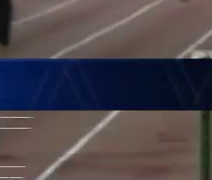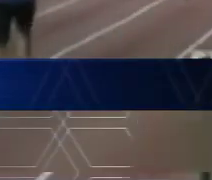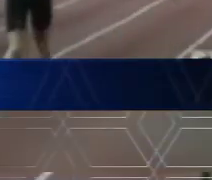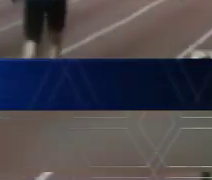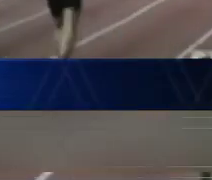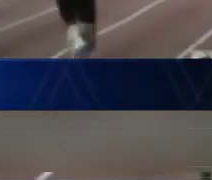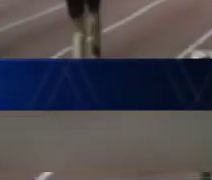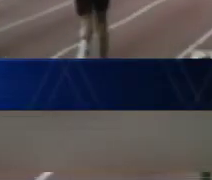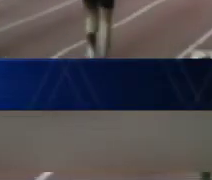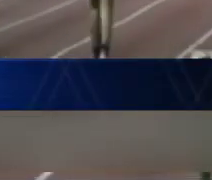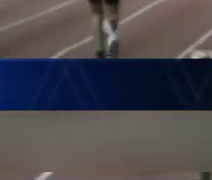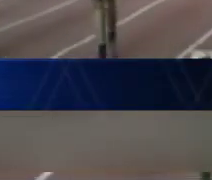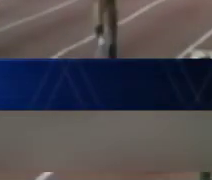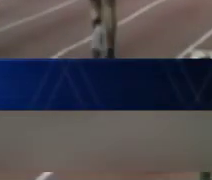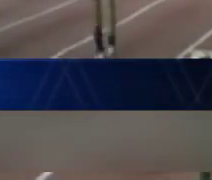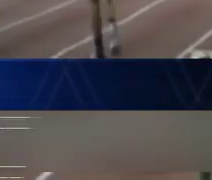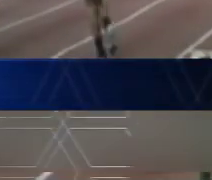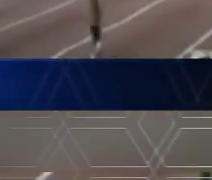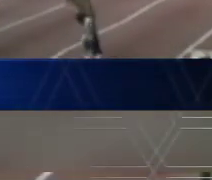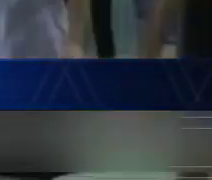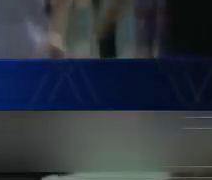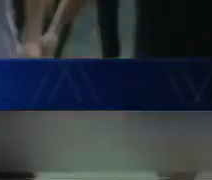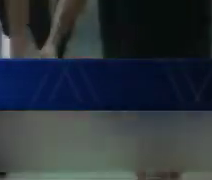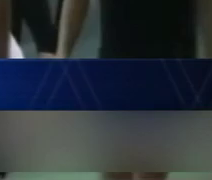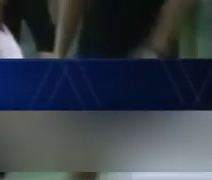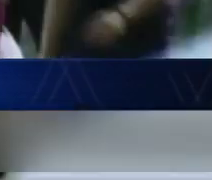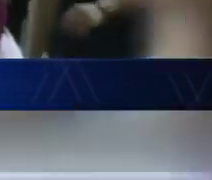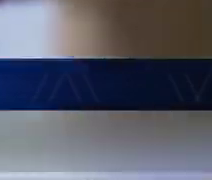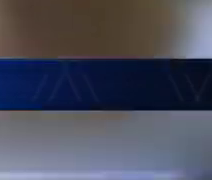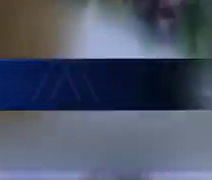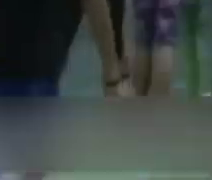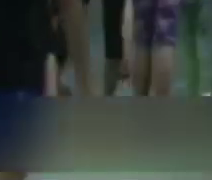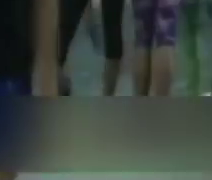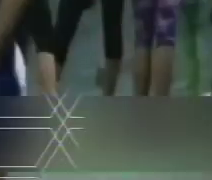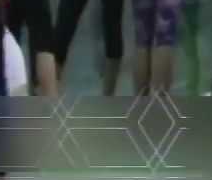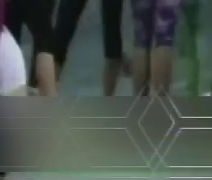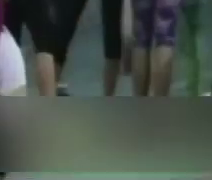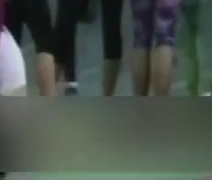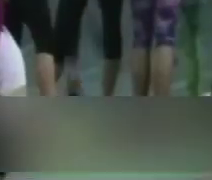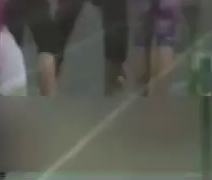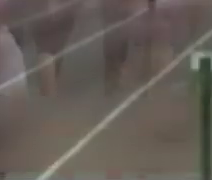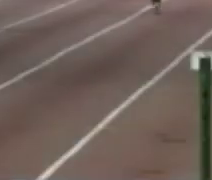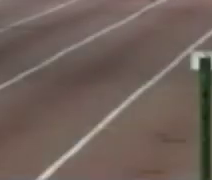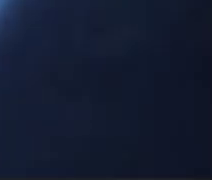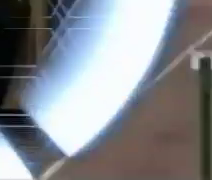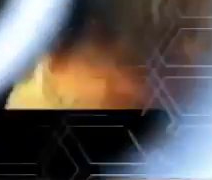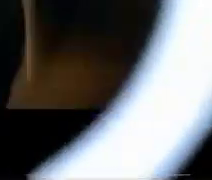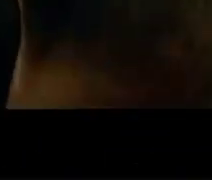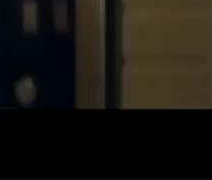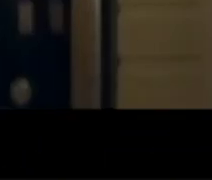Se complica el panorama. Atletismo ruso fuera de los Juegos Olímpicos.